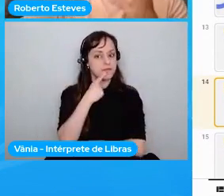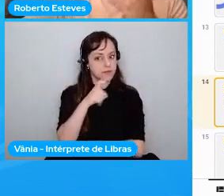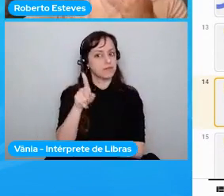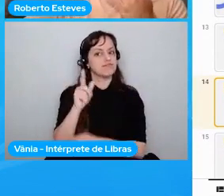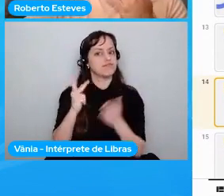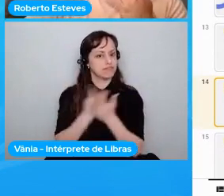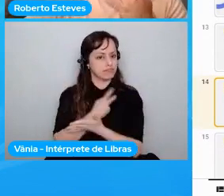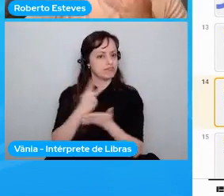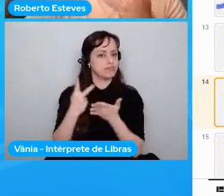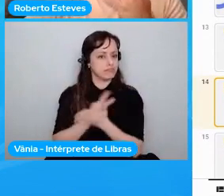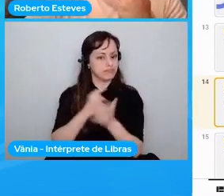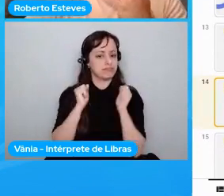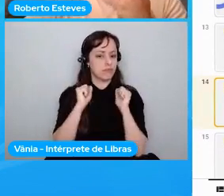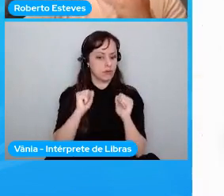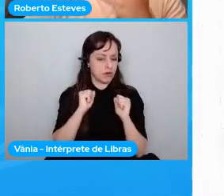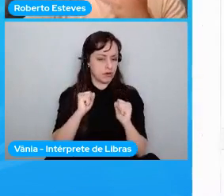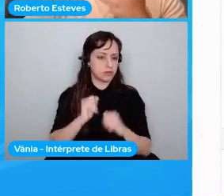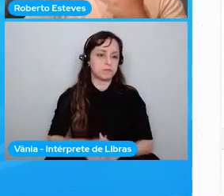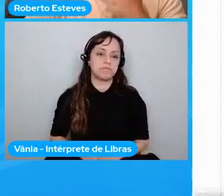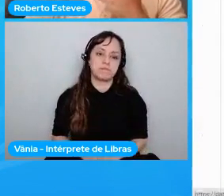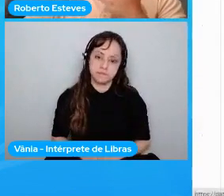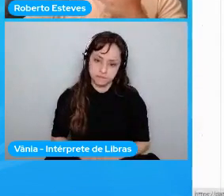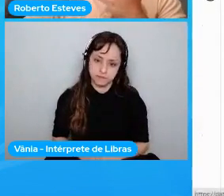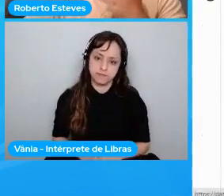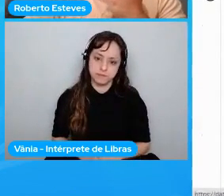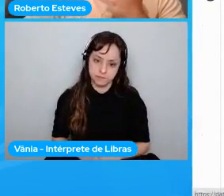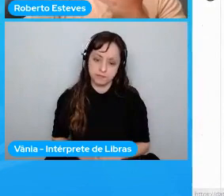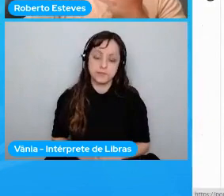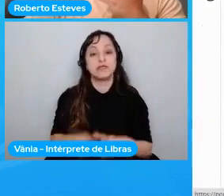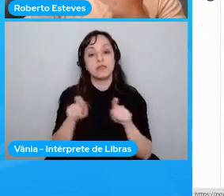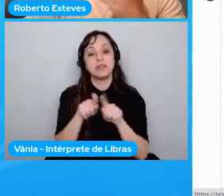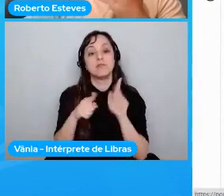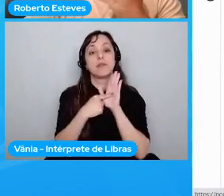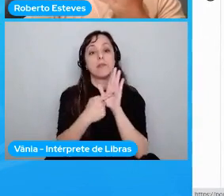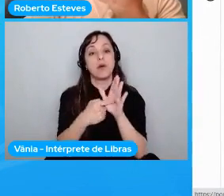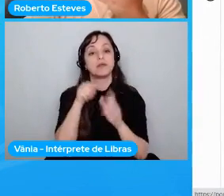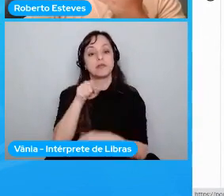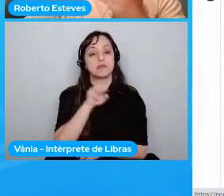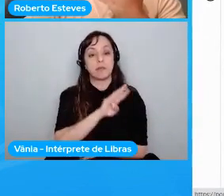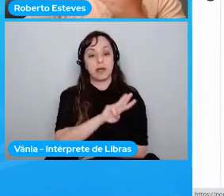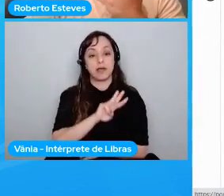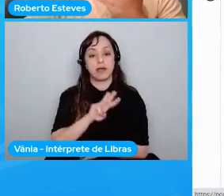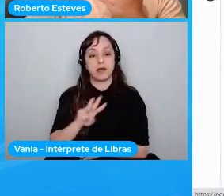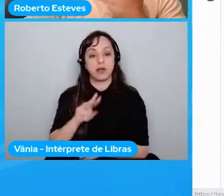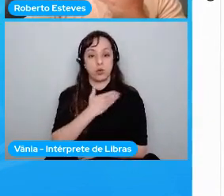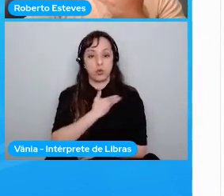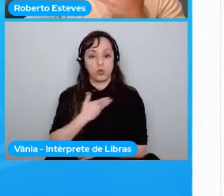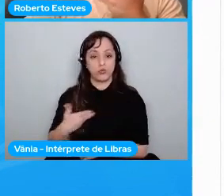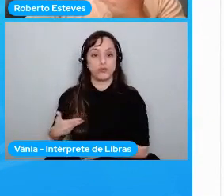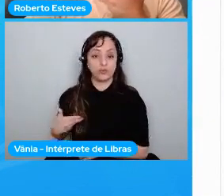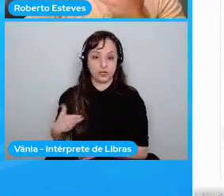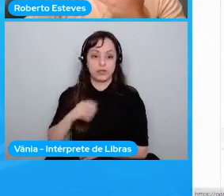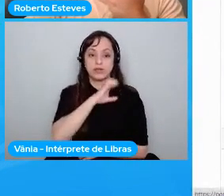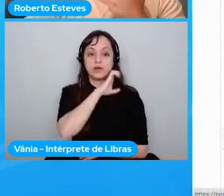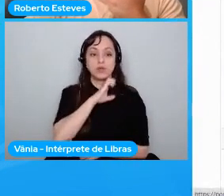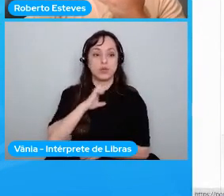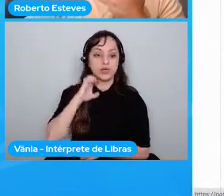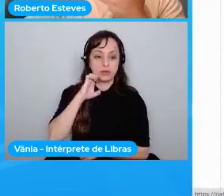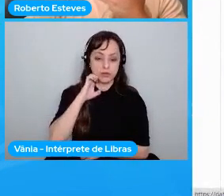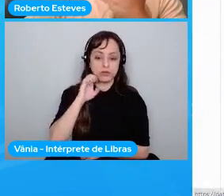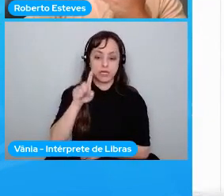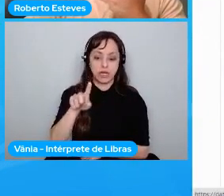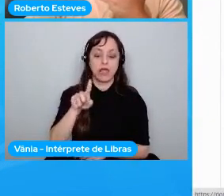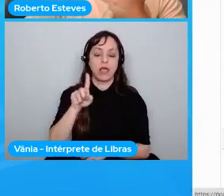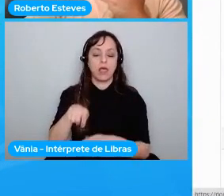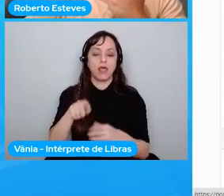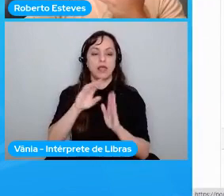algo puede estar sucediendo. Las aprovecho y las presento. Esta es la página del gobierno ecuatoriano de datos abiertos.